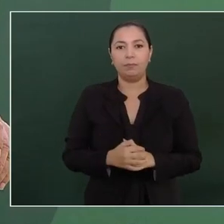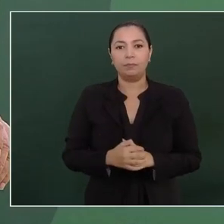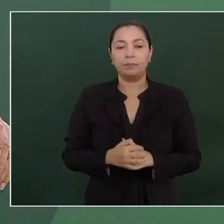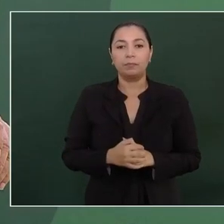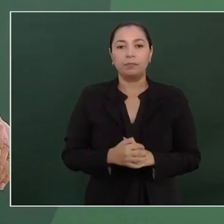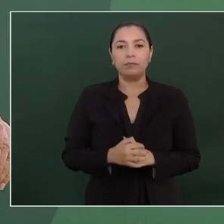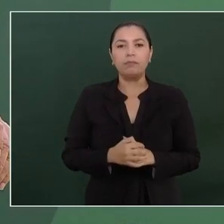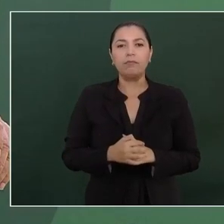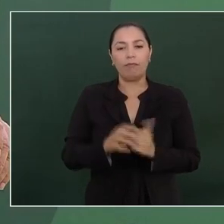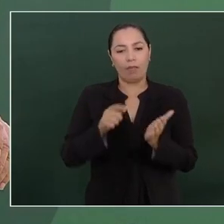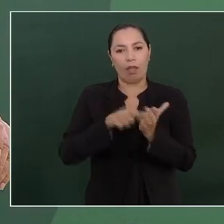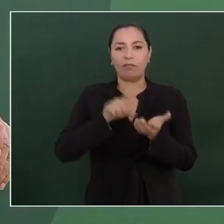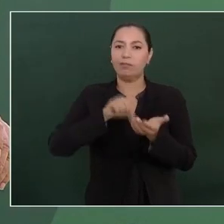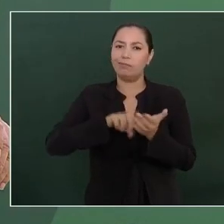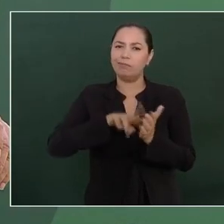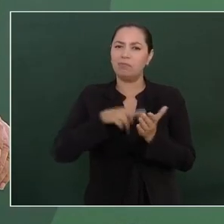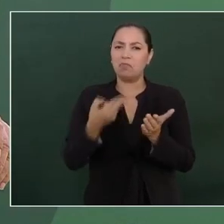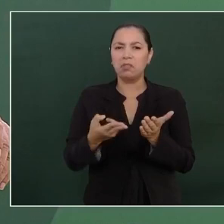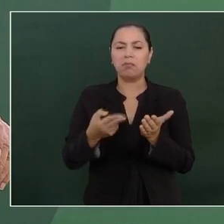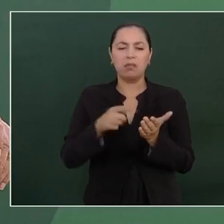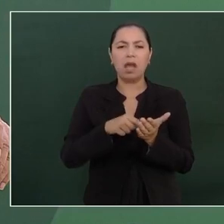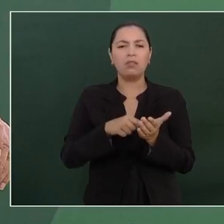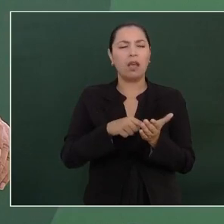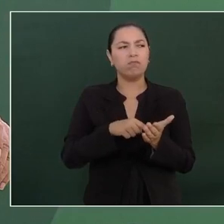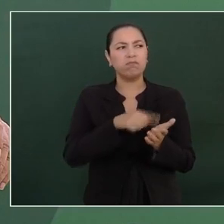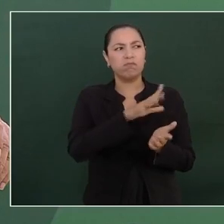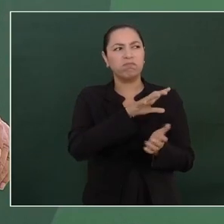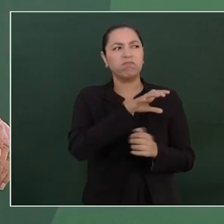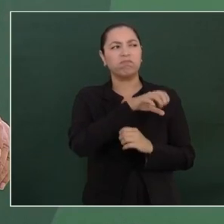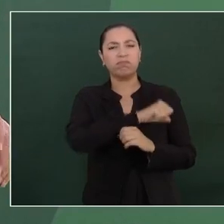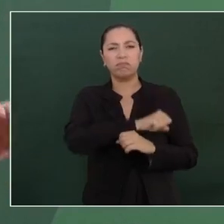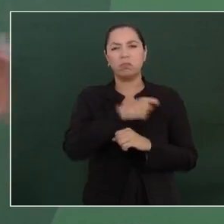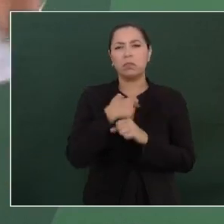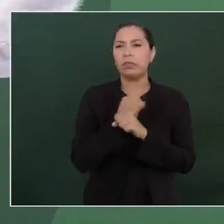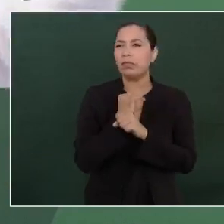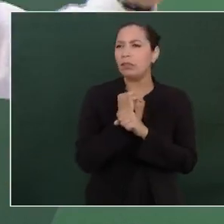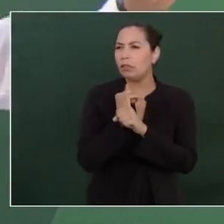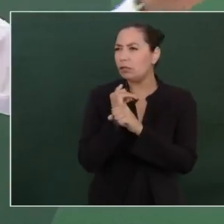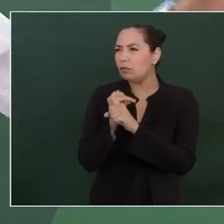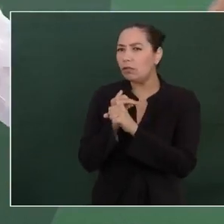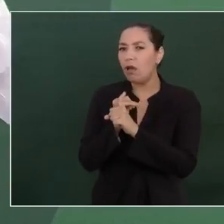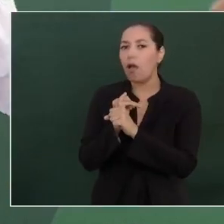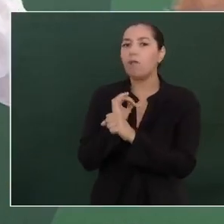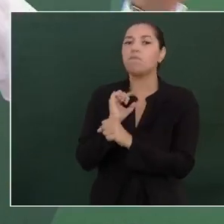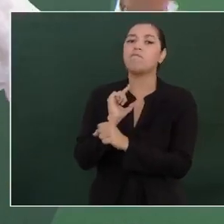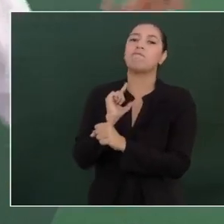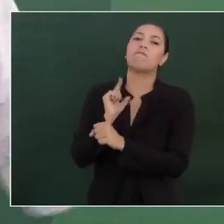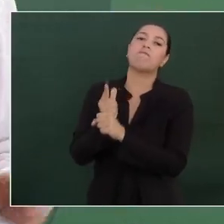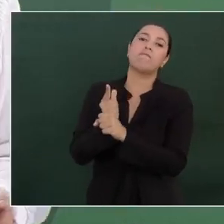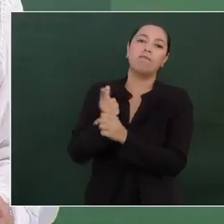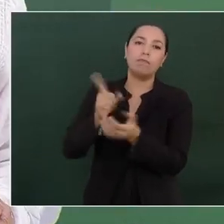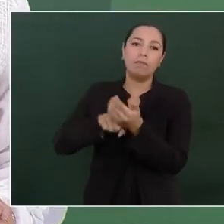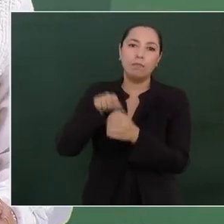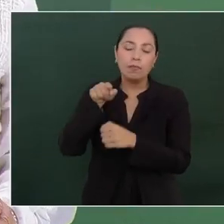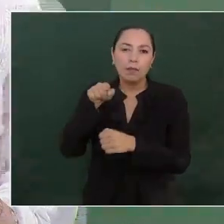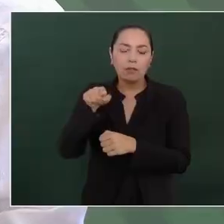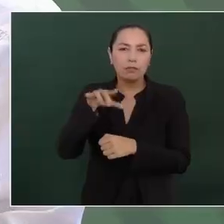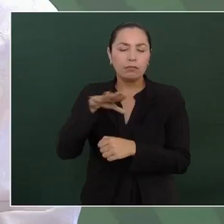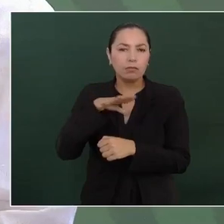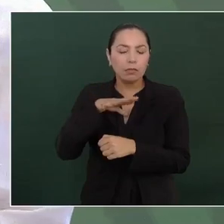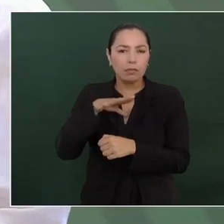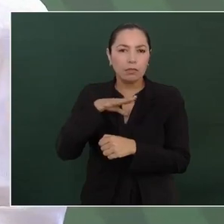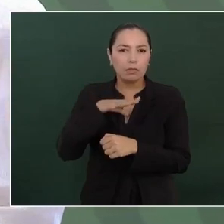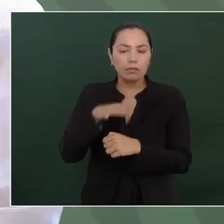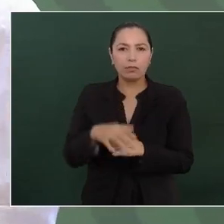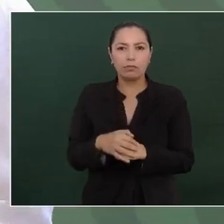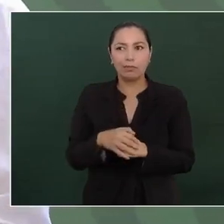una revista hizo la investigación y resultó que la tarjeta